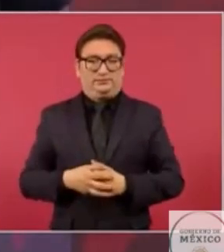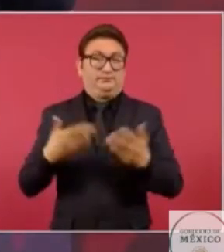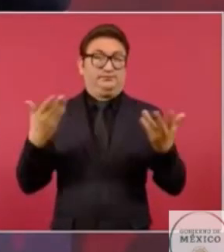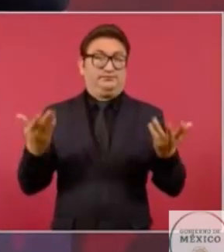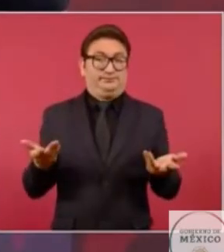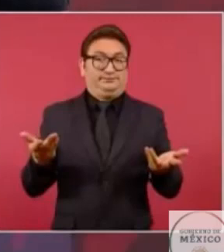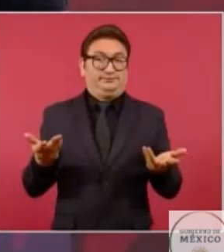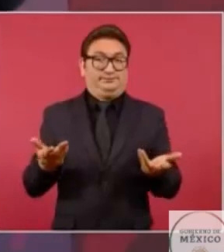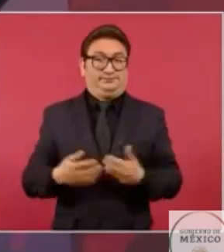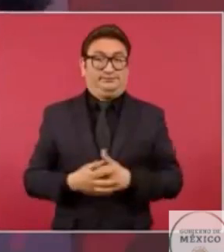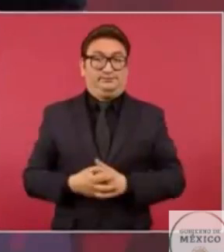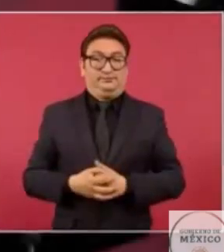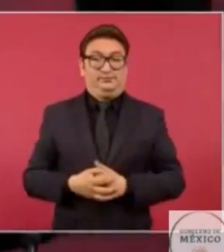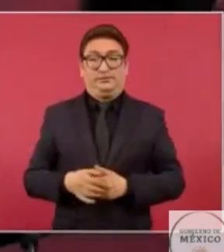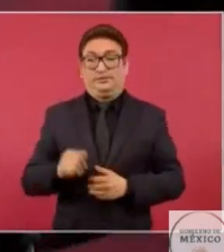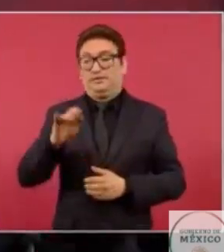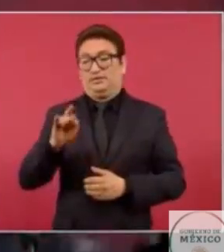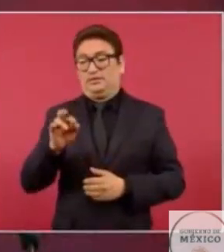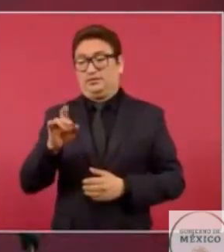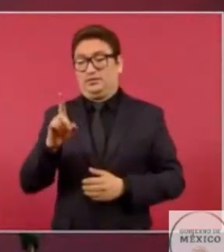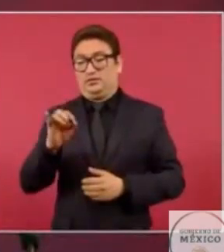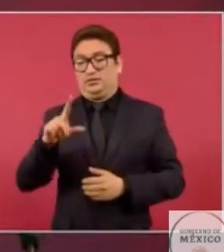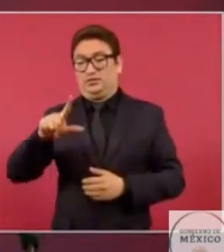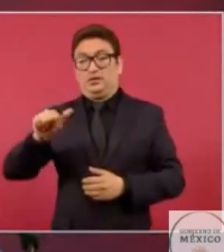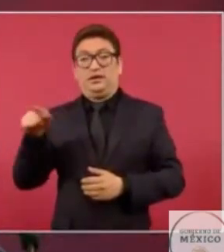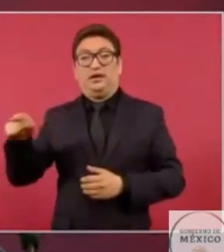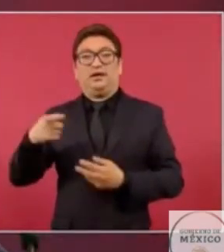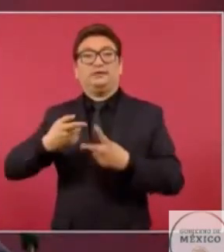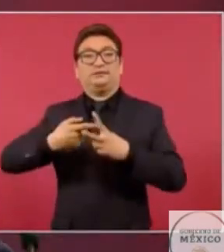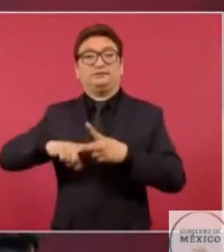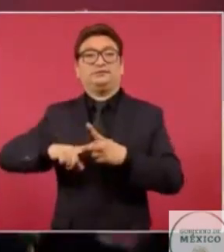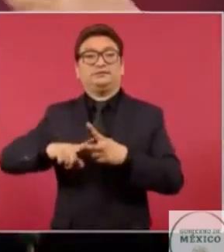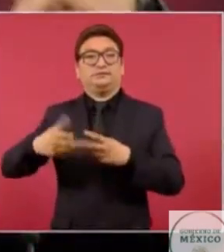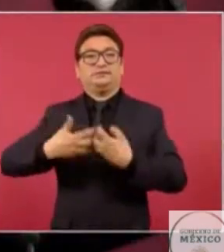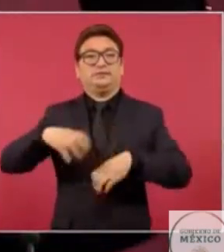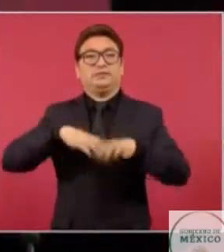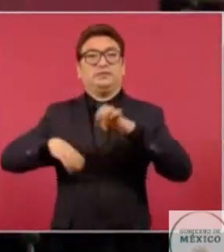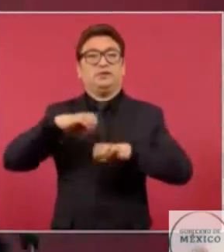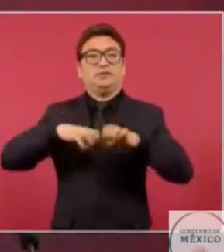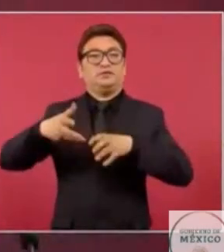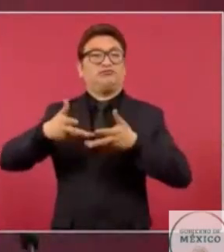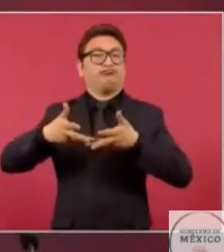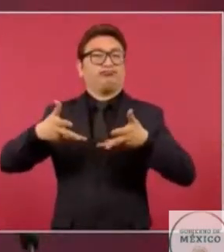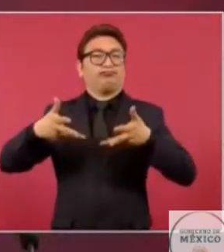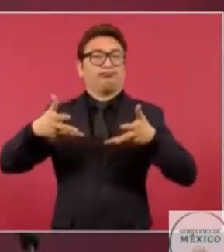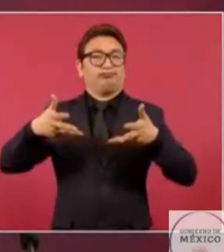Entonces, Iberdrola se convierte pues en una empresa